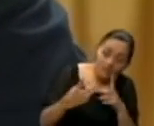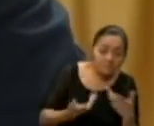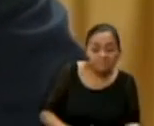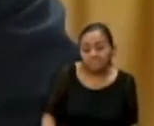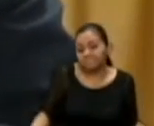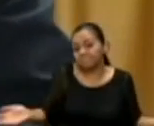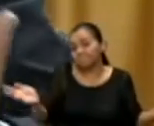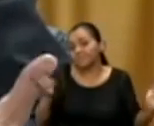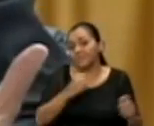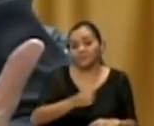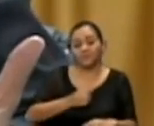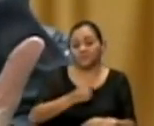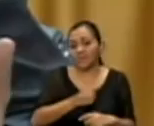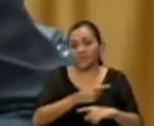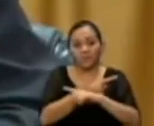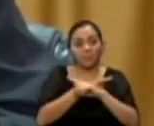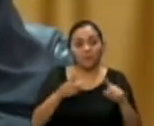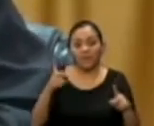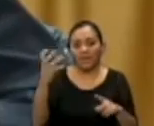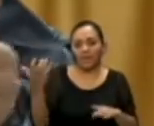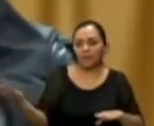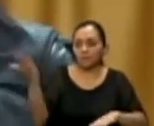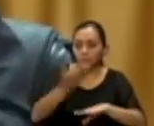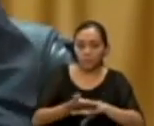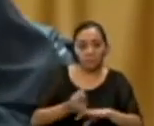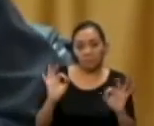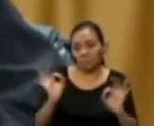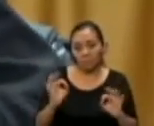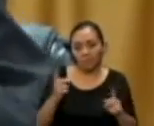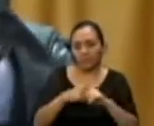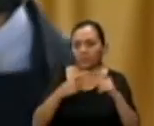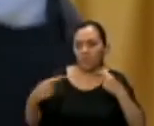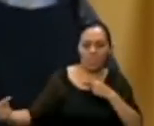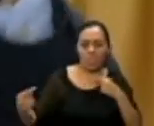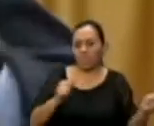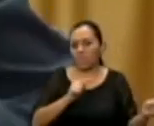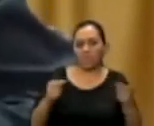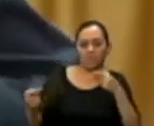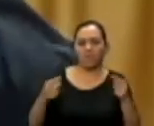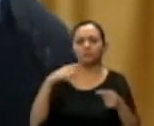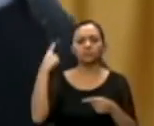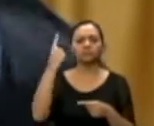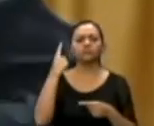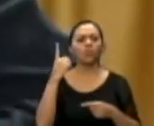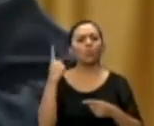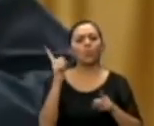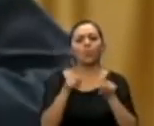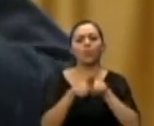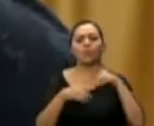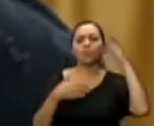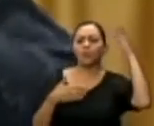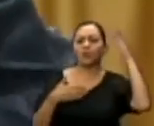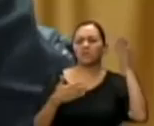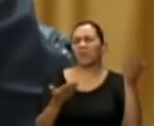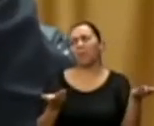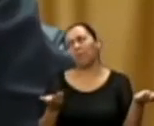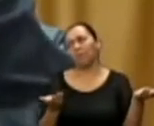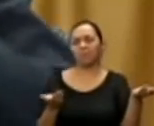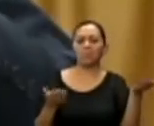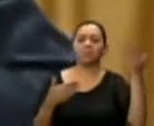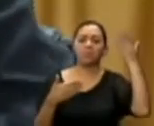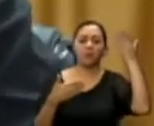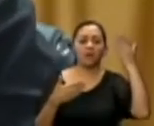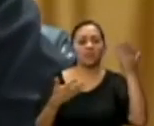que jamás trataron de construir tan solo destruir tan solo defender intereses tan sólo cálculos ni siquiera políticos porque la política legítima